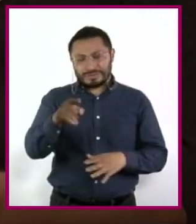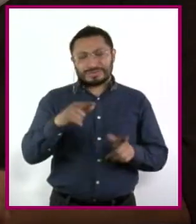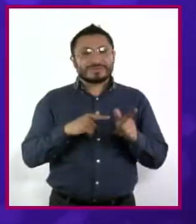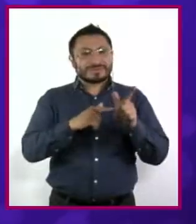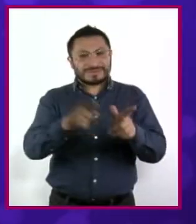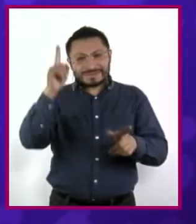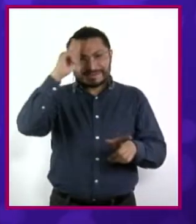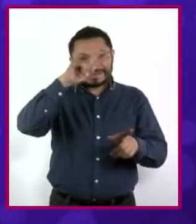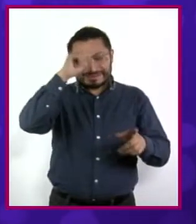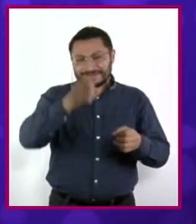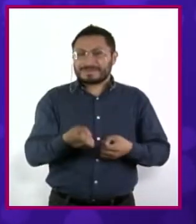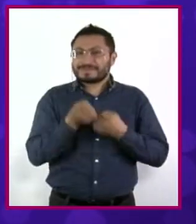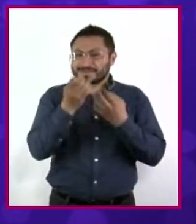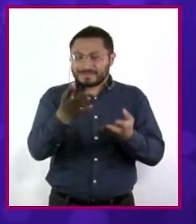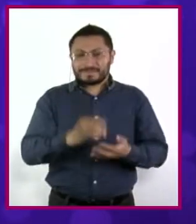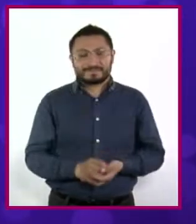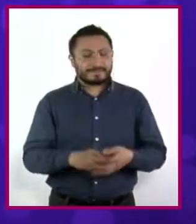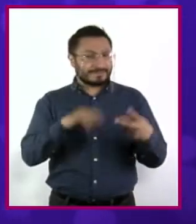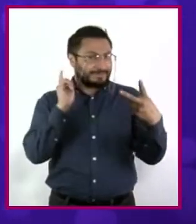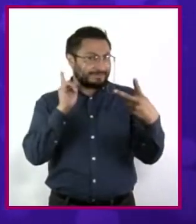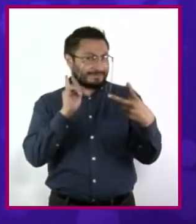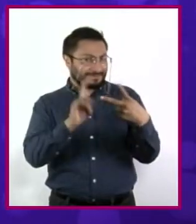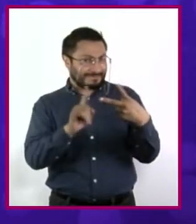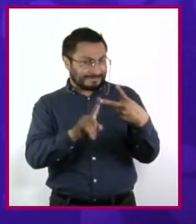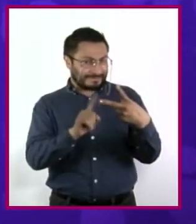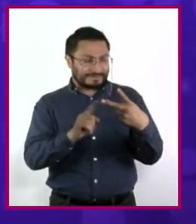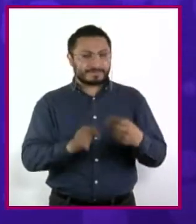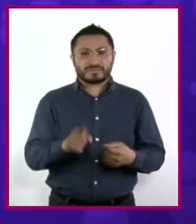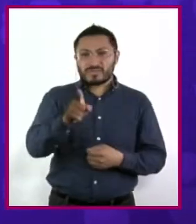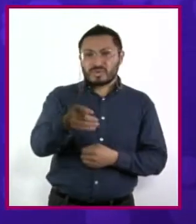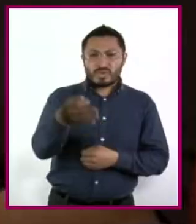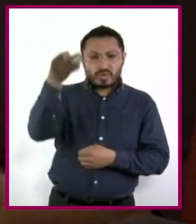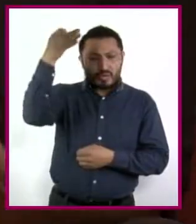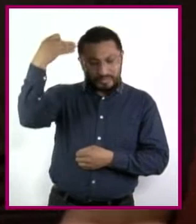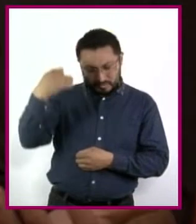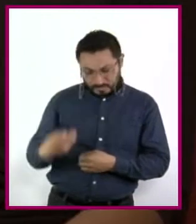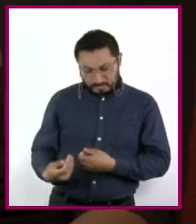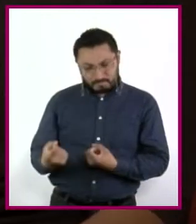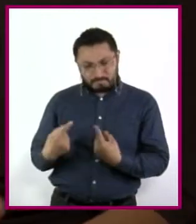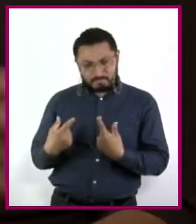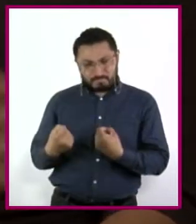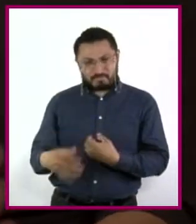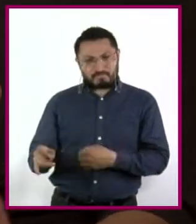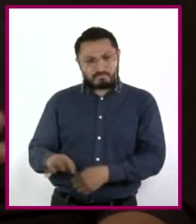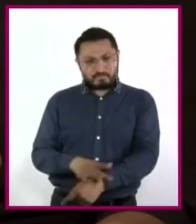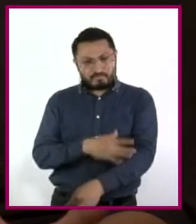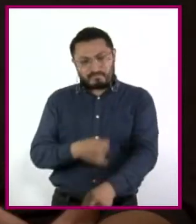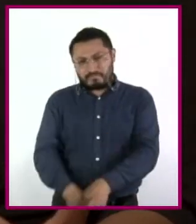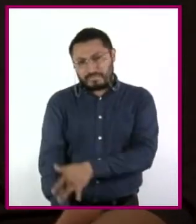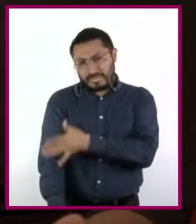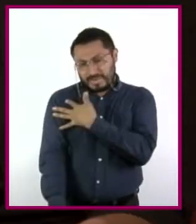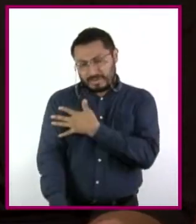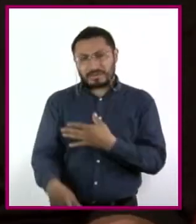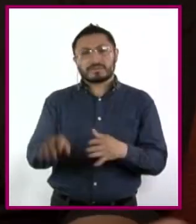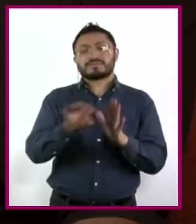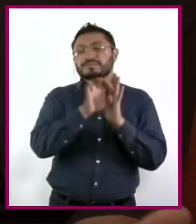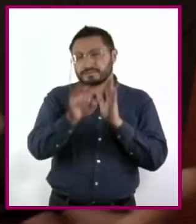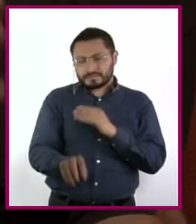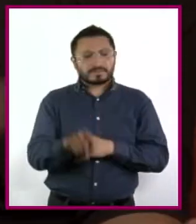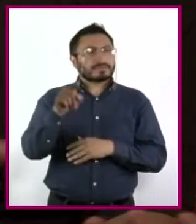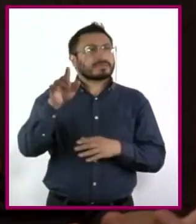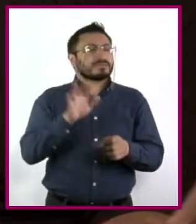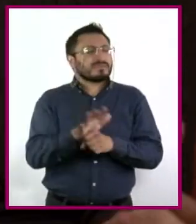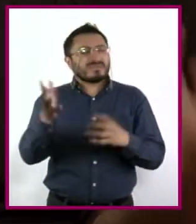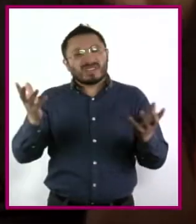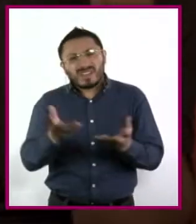recomendación. Estrategia número 2. Acepta tus emociones. Lo mejor que podemos hacer para enfrentar las